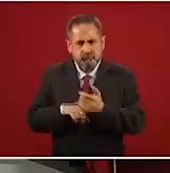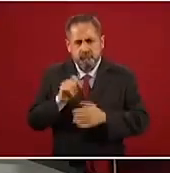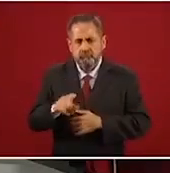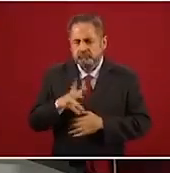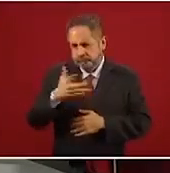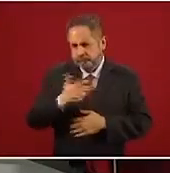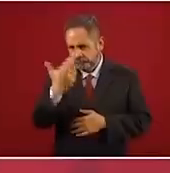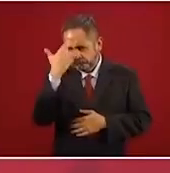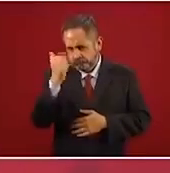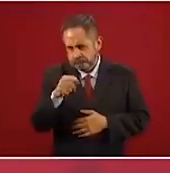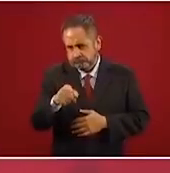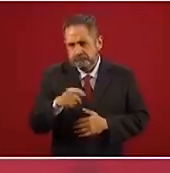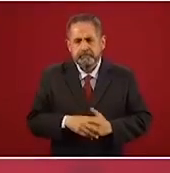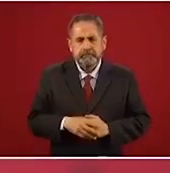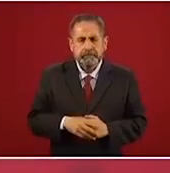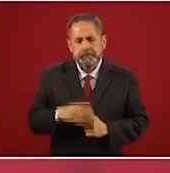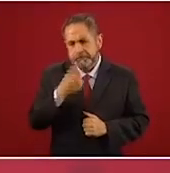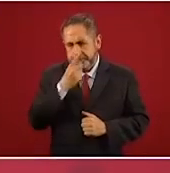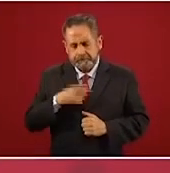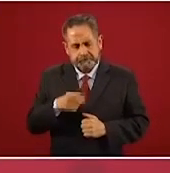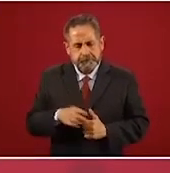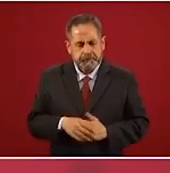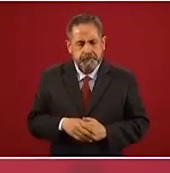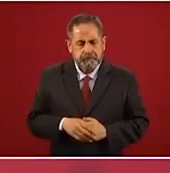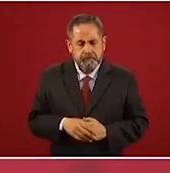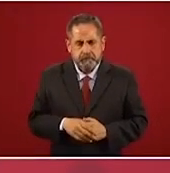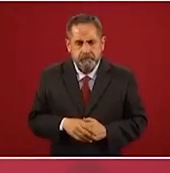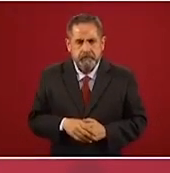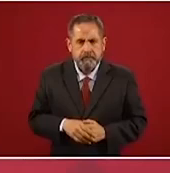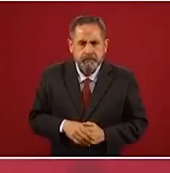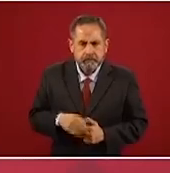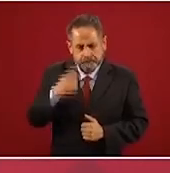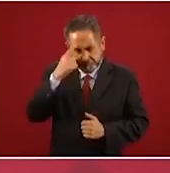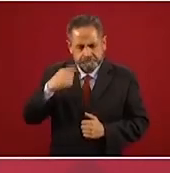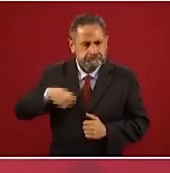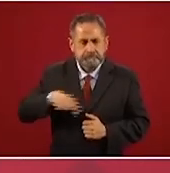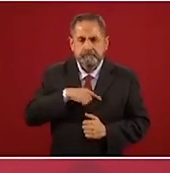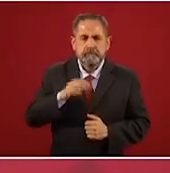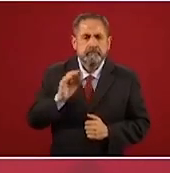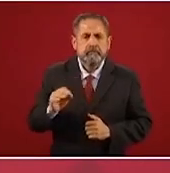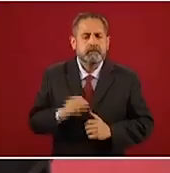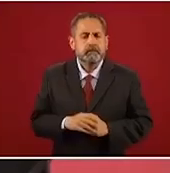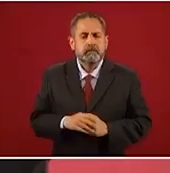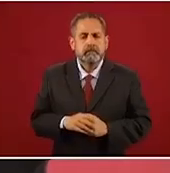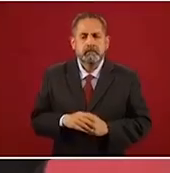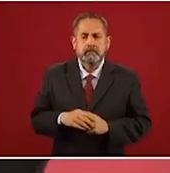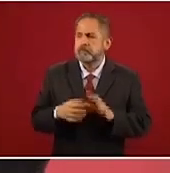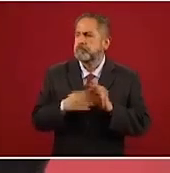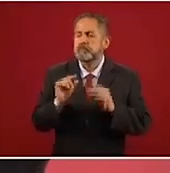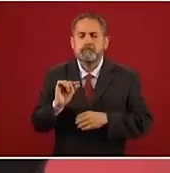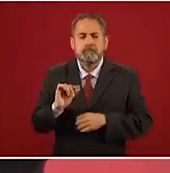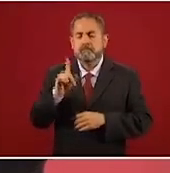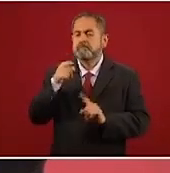tienes razón en lo que dices, es para nosotros la principal